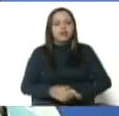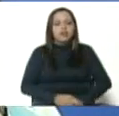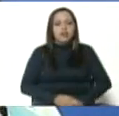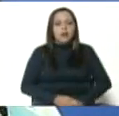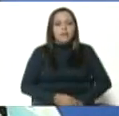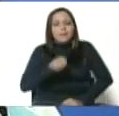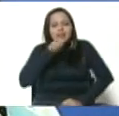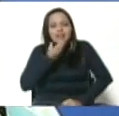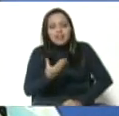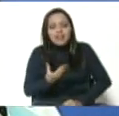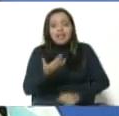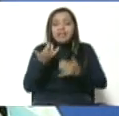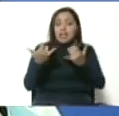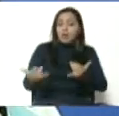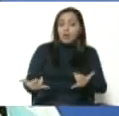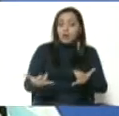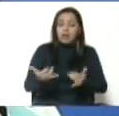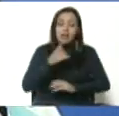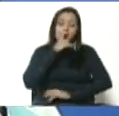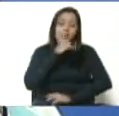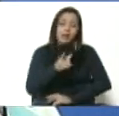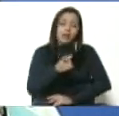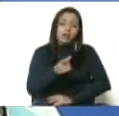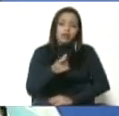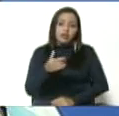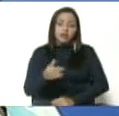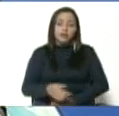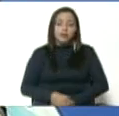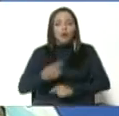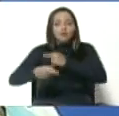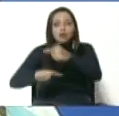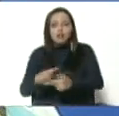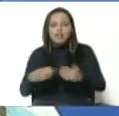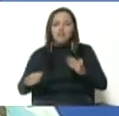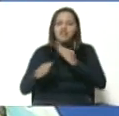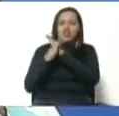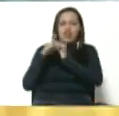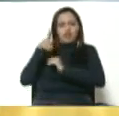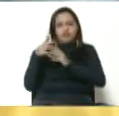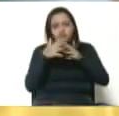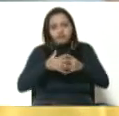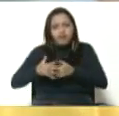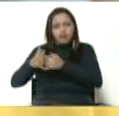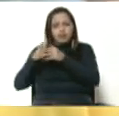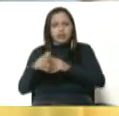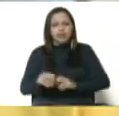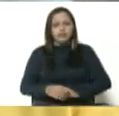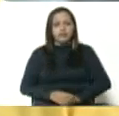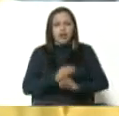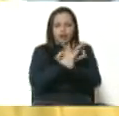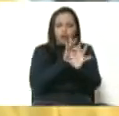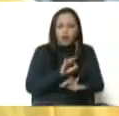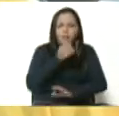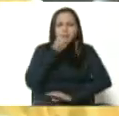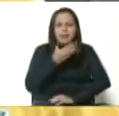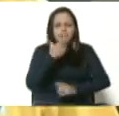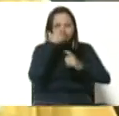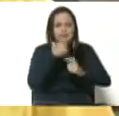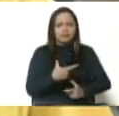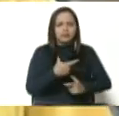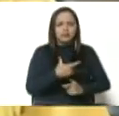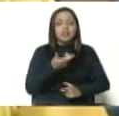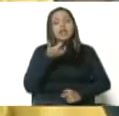ha sido vulnerado por estas acciones criminales. El estado de bienestar que, a pesar de que ha